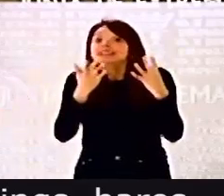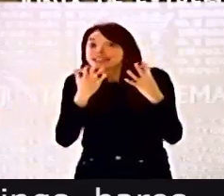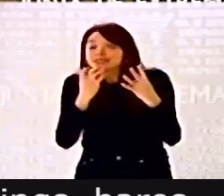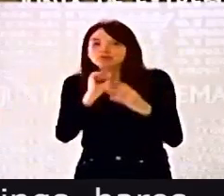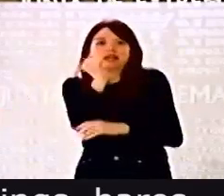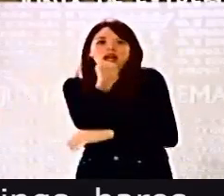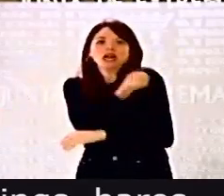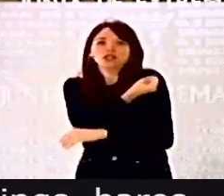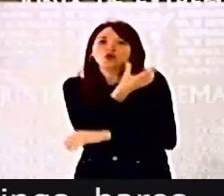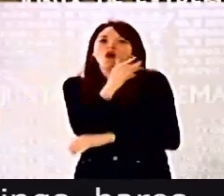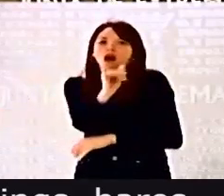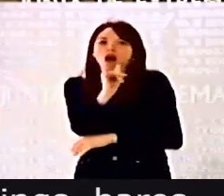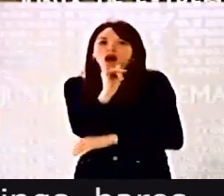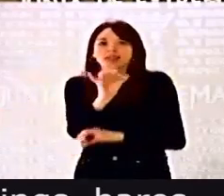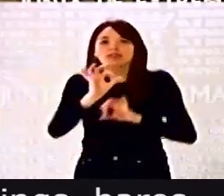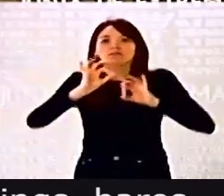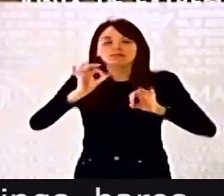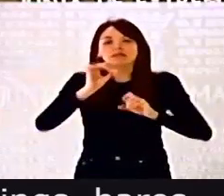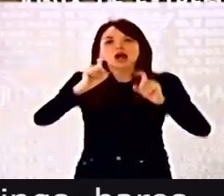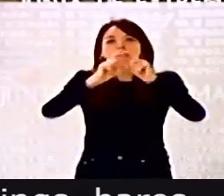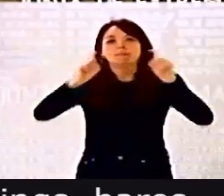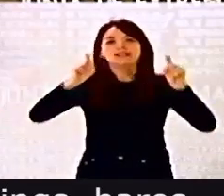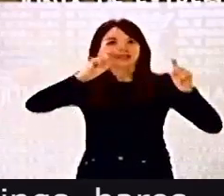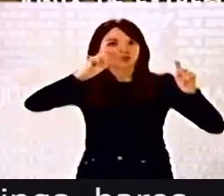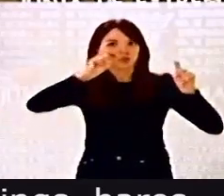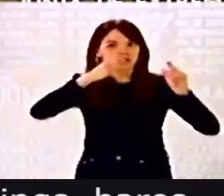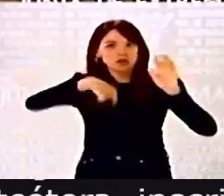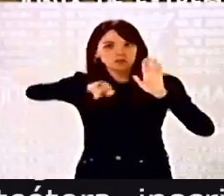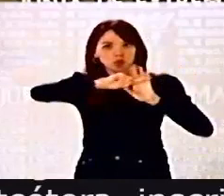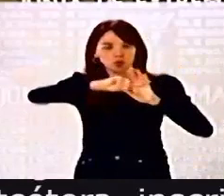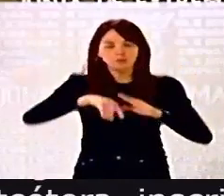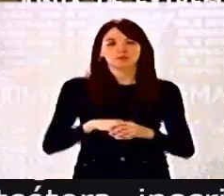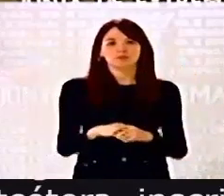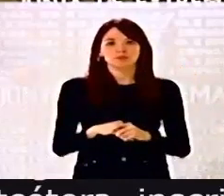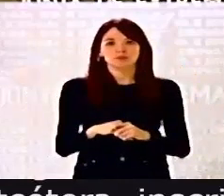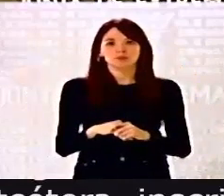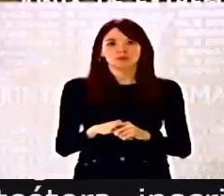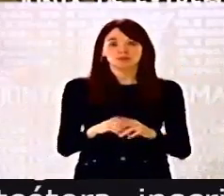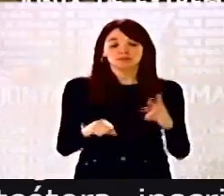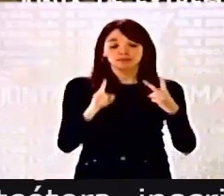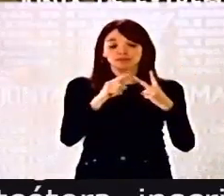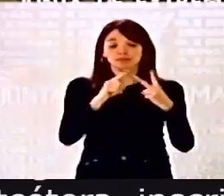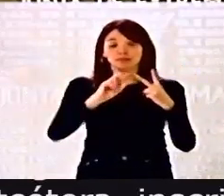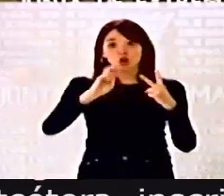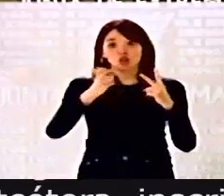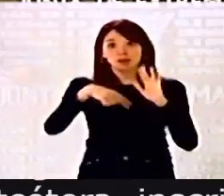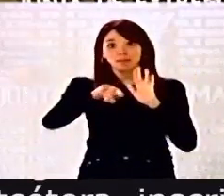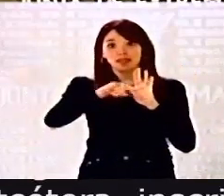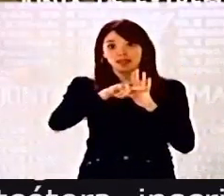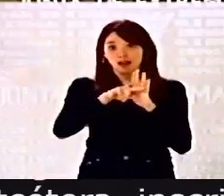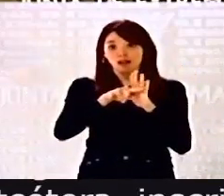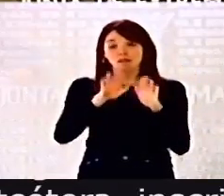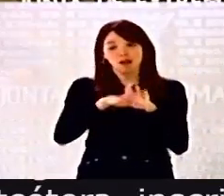Empresas y Actividades Turísticas. La segunda medida para el mantenimiento de la actividad se centra en